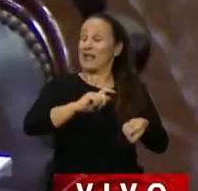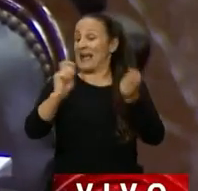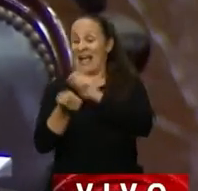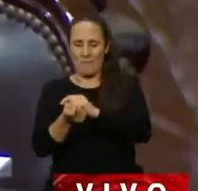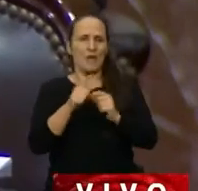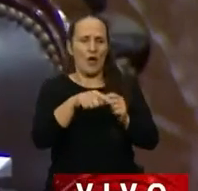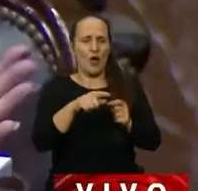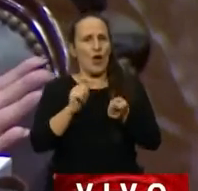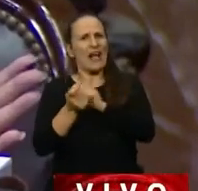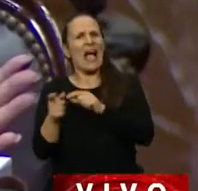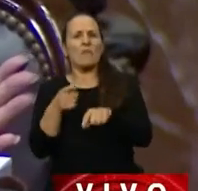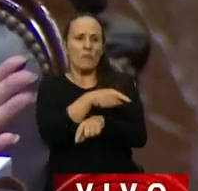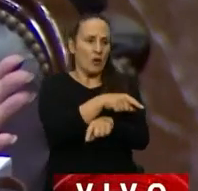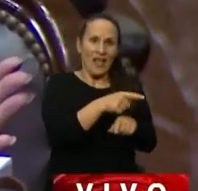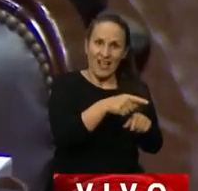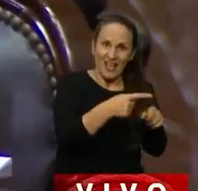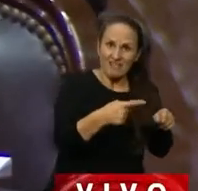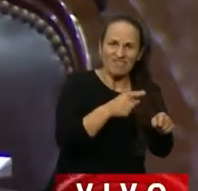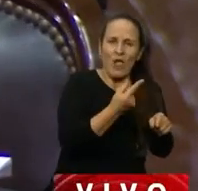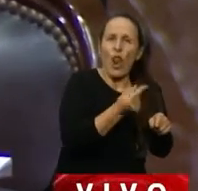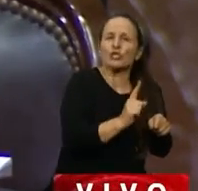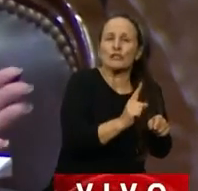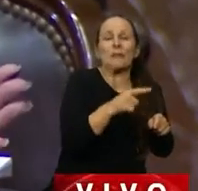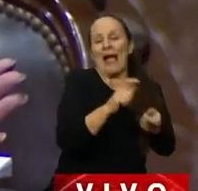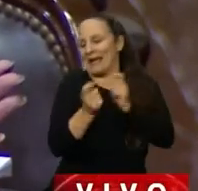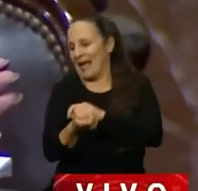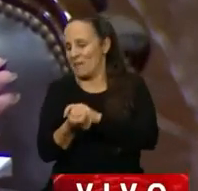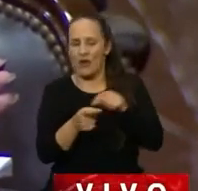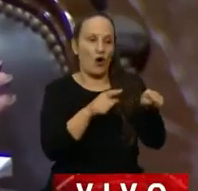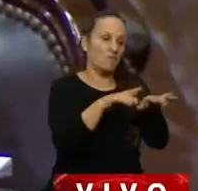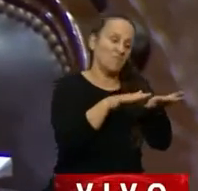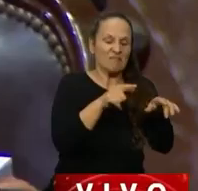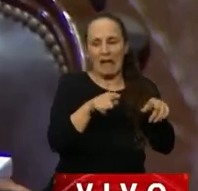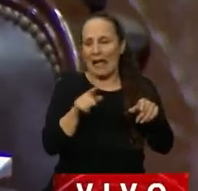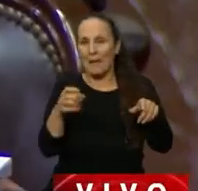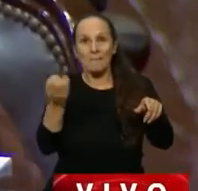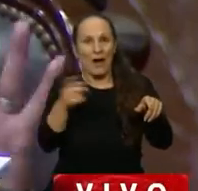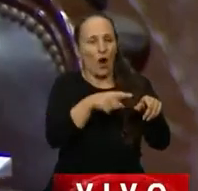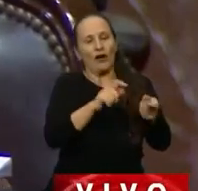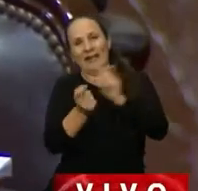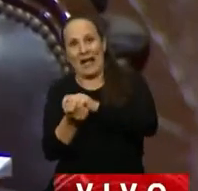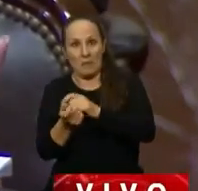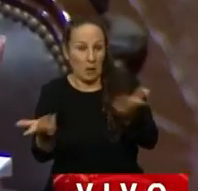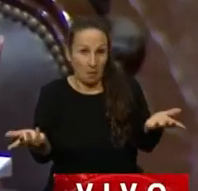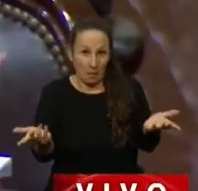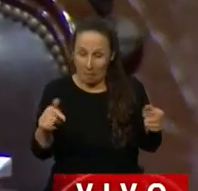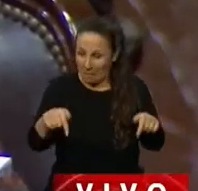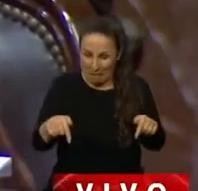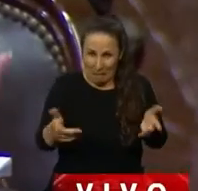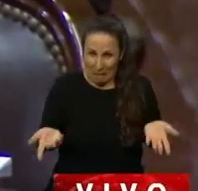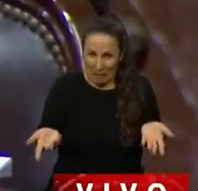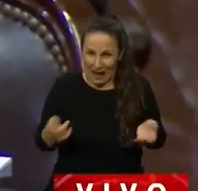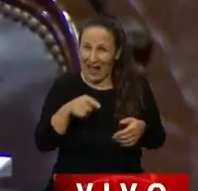lo cambia o porque no sirve o porque quiere que sea mejor. No tenemos ninguna